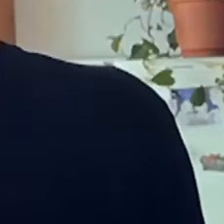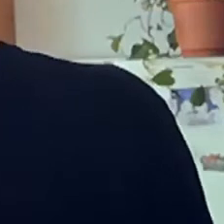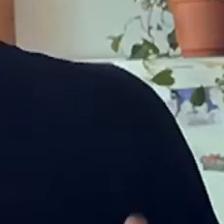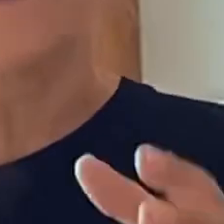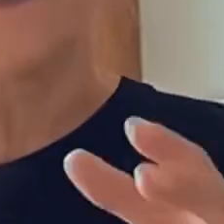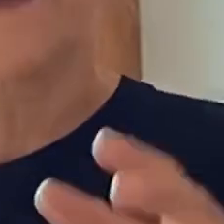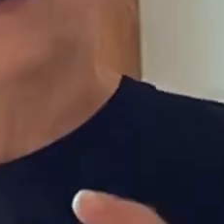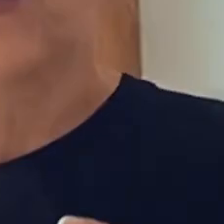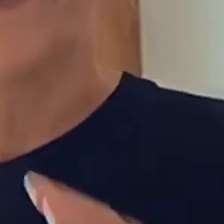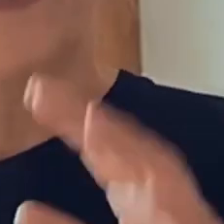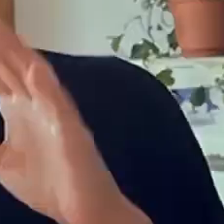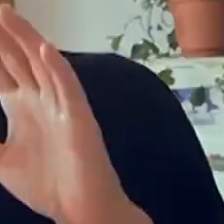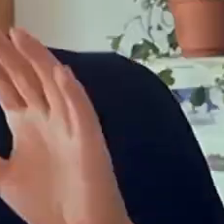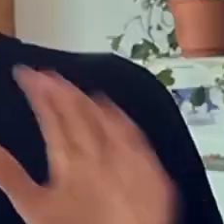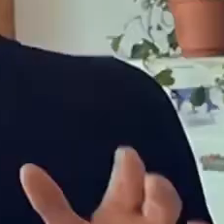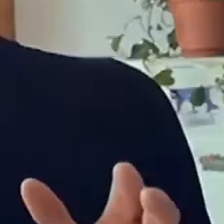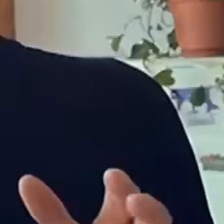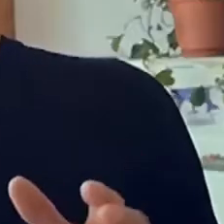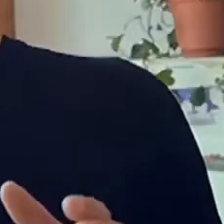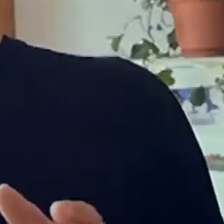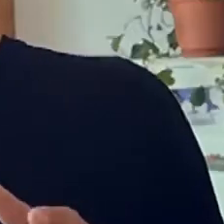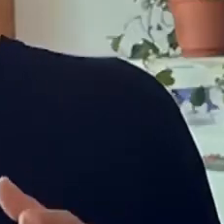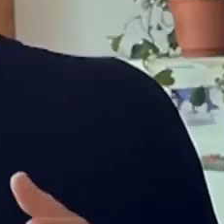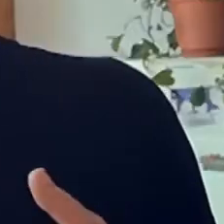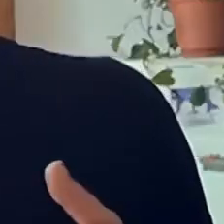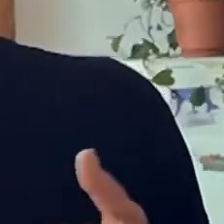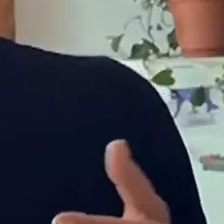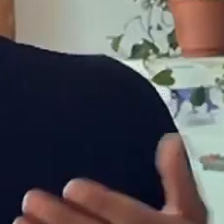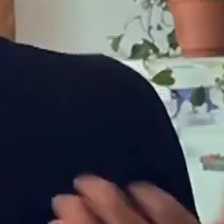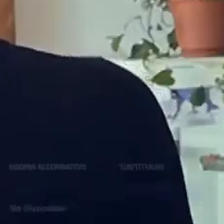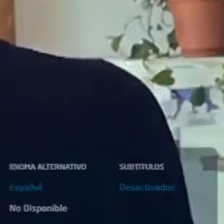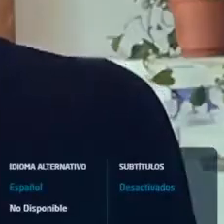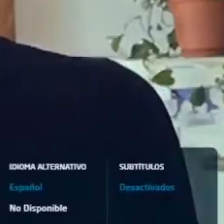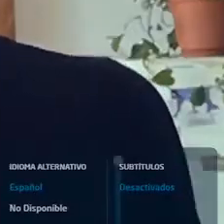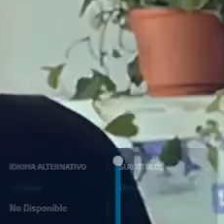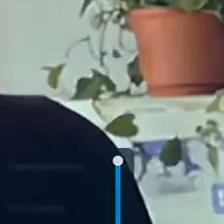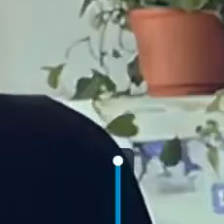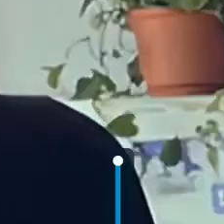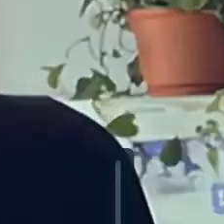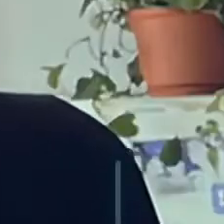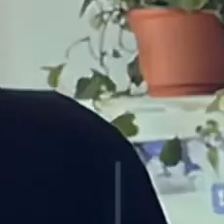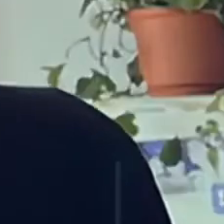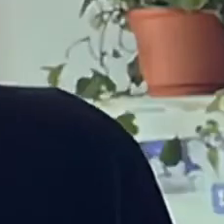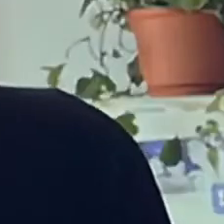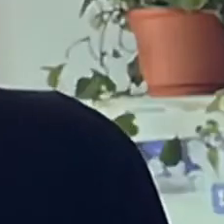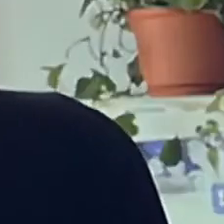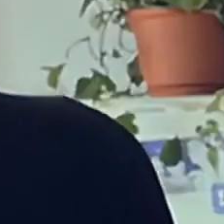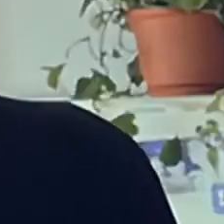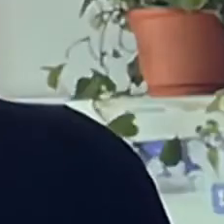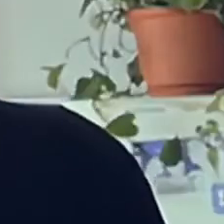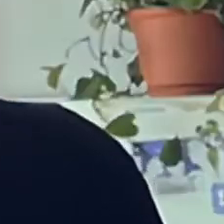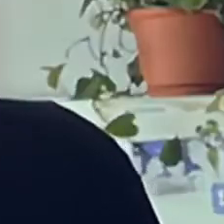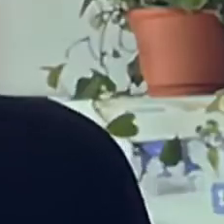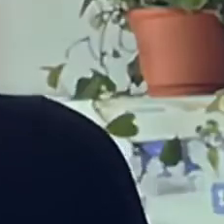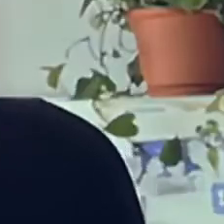Segundo, que son las regiones, habitualmente o de manera estacionaria, que crece